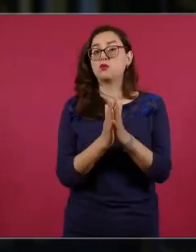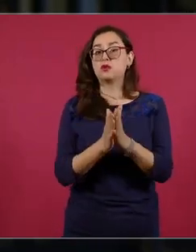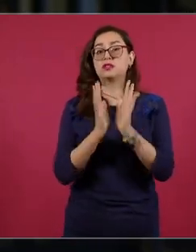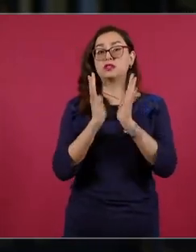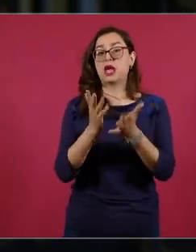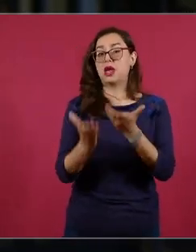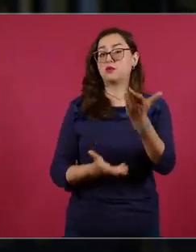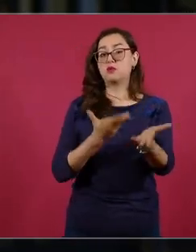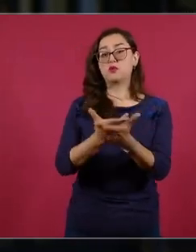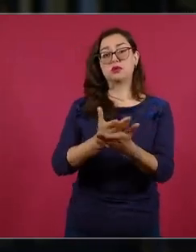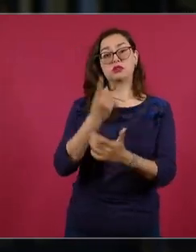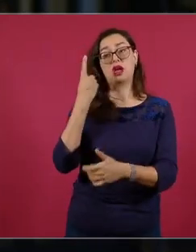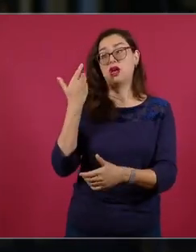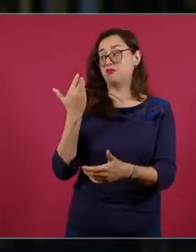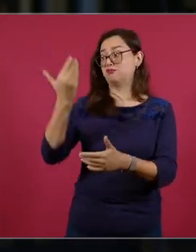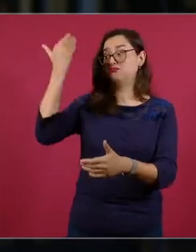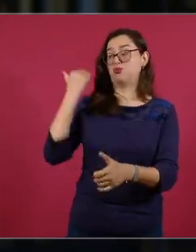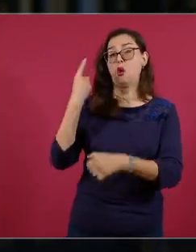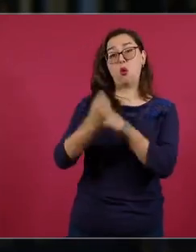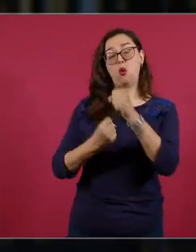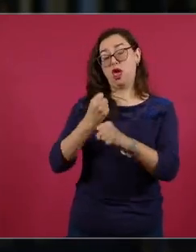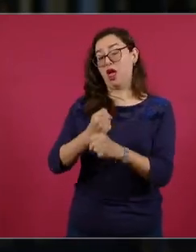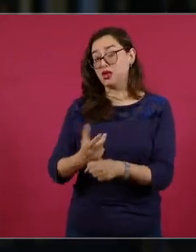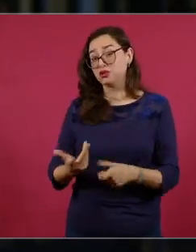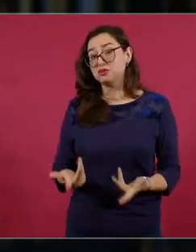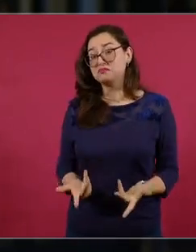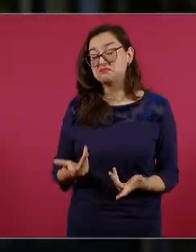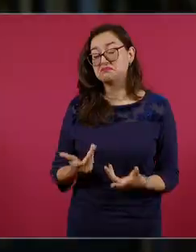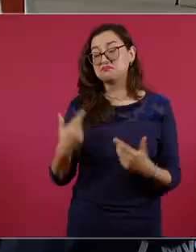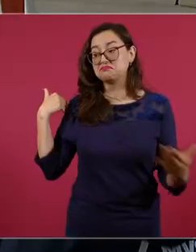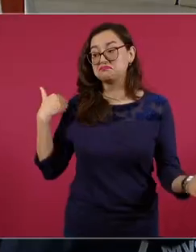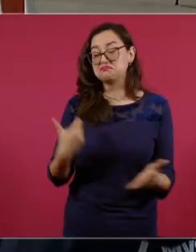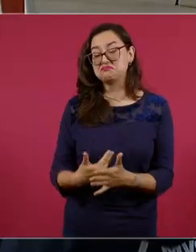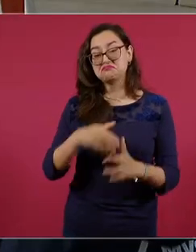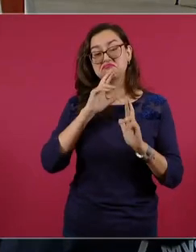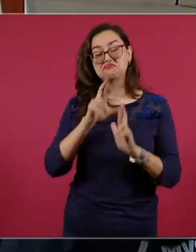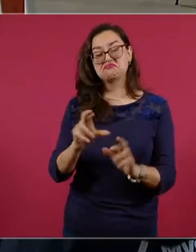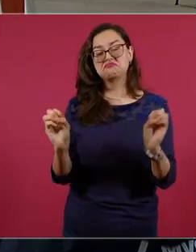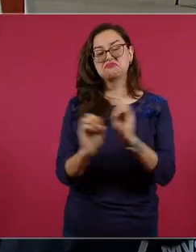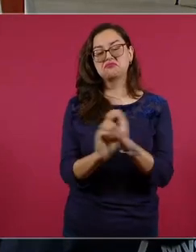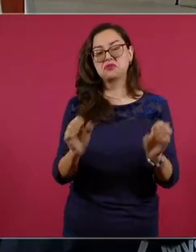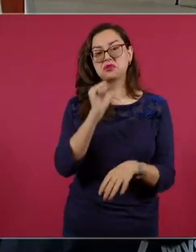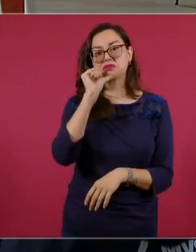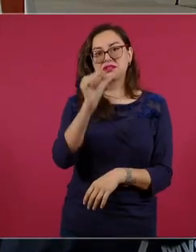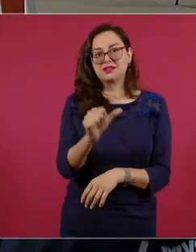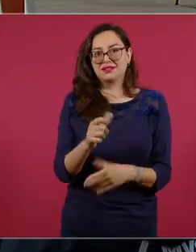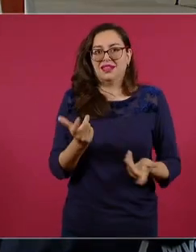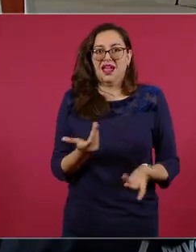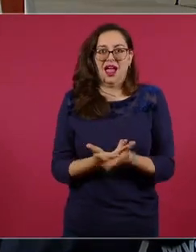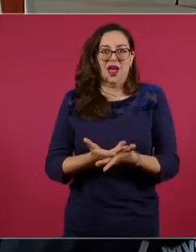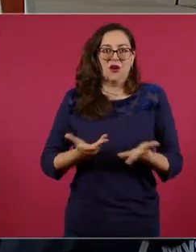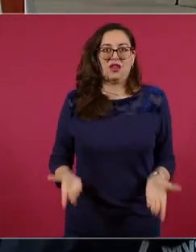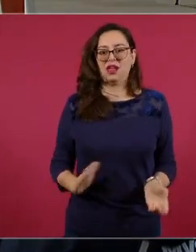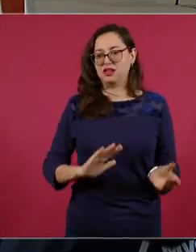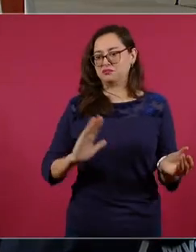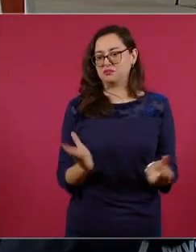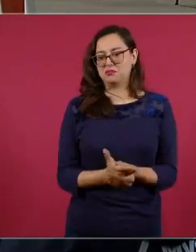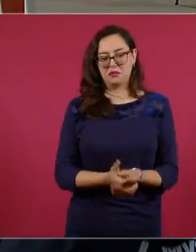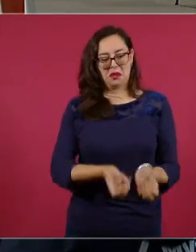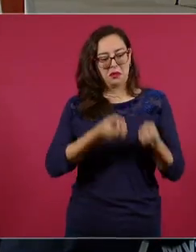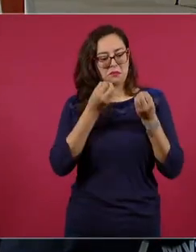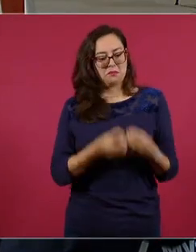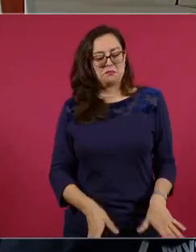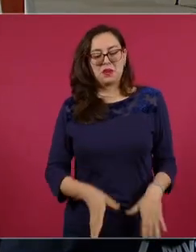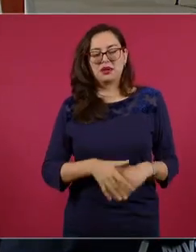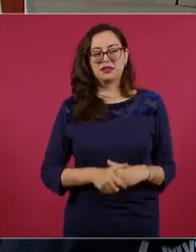se planteó, yo lo planteé, no ha habido ninguna respuesta debido a este extravío de este expediente que no